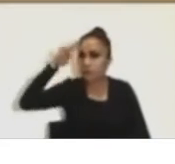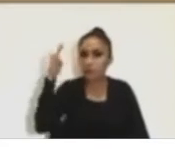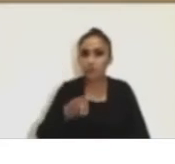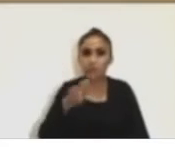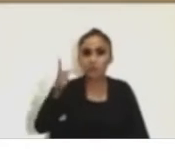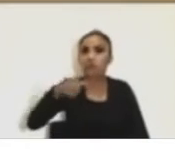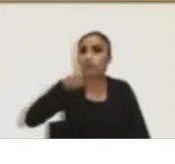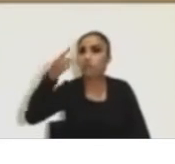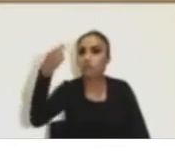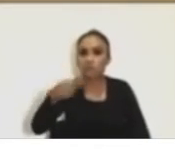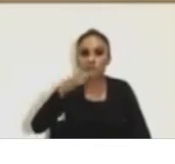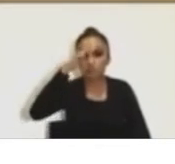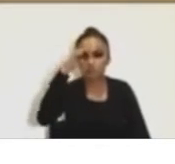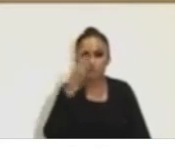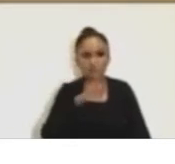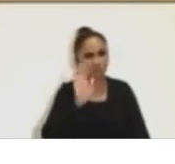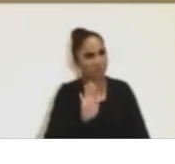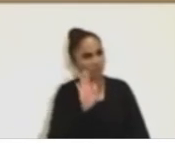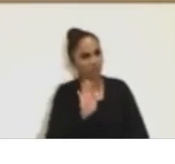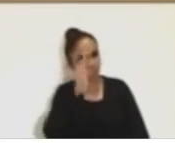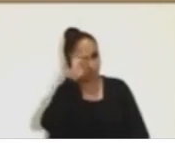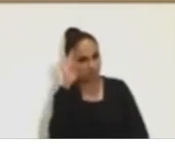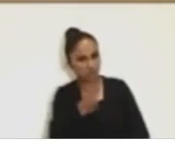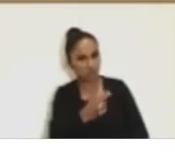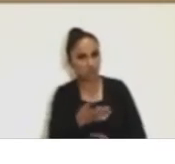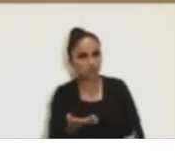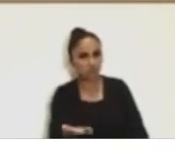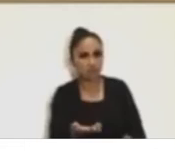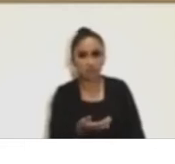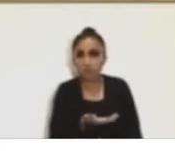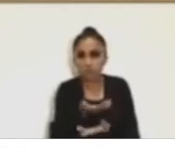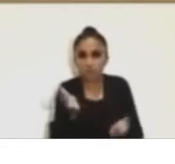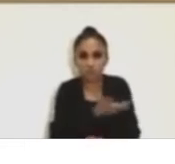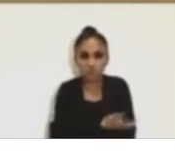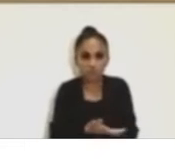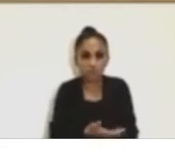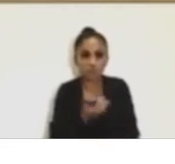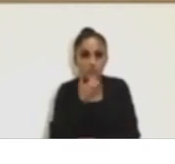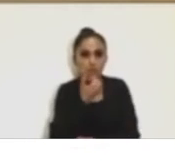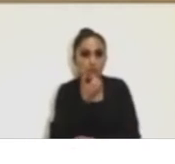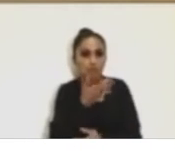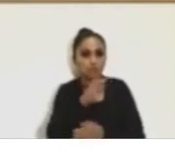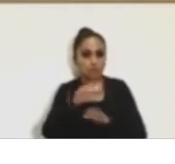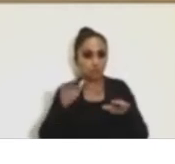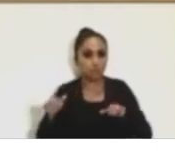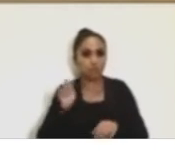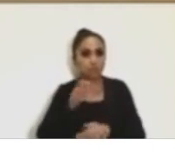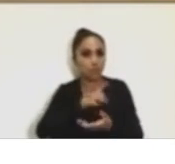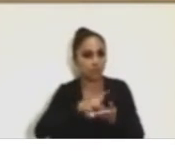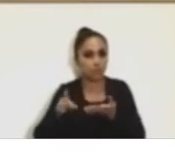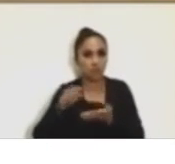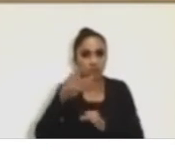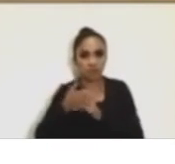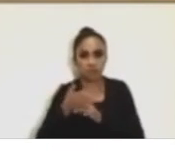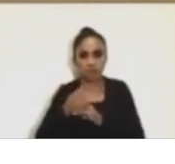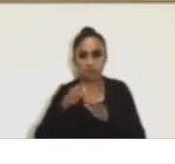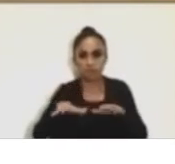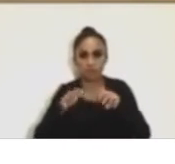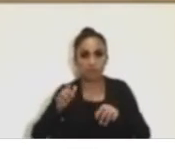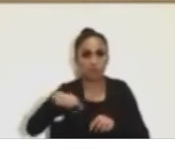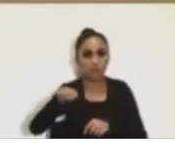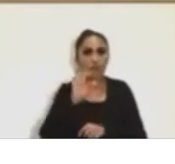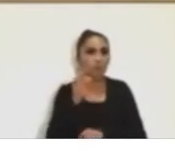total de mencionarlo, como si estuviera prohibido. Incluso compañeros en desconocimiento del derecho parlamentario